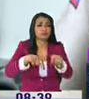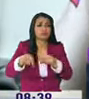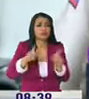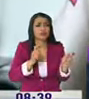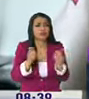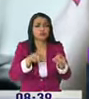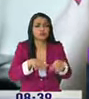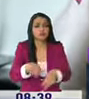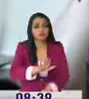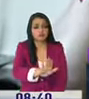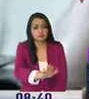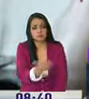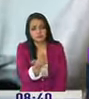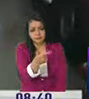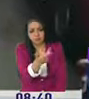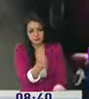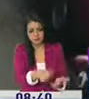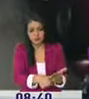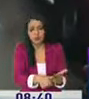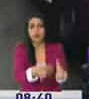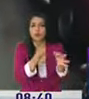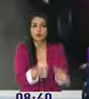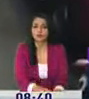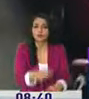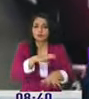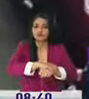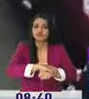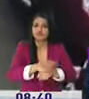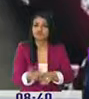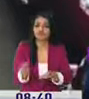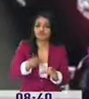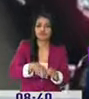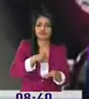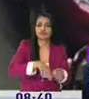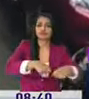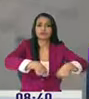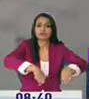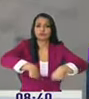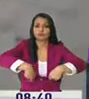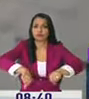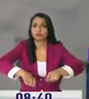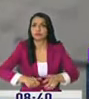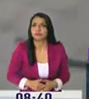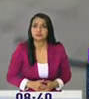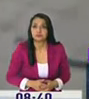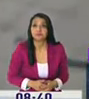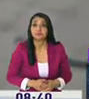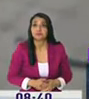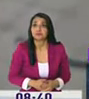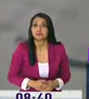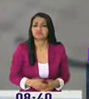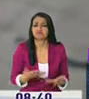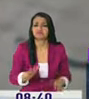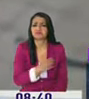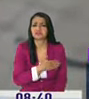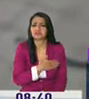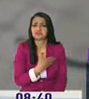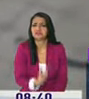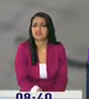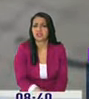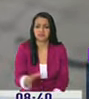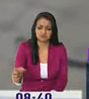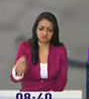se solicitaba documentación. Los asaltantes se movilizaban en dos motocicletas. Al parecer, estaban muy confiados. Con el botín